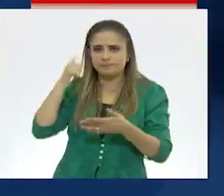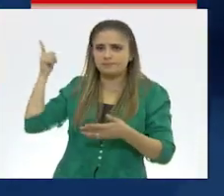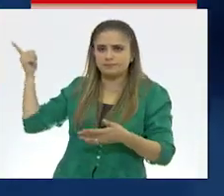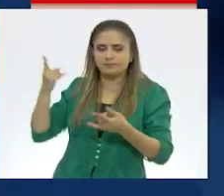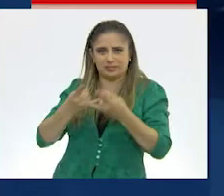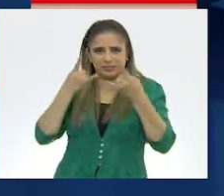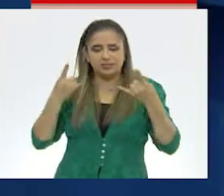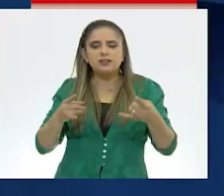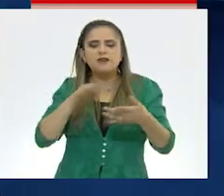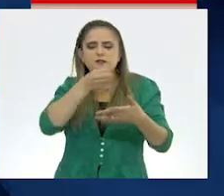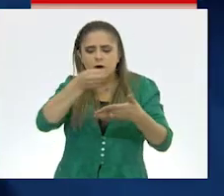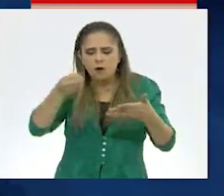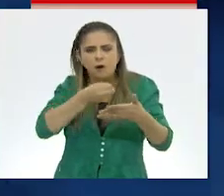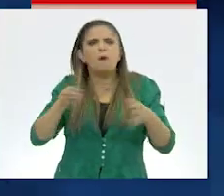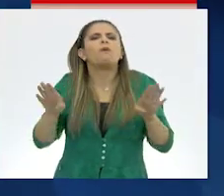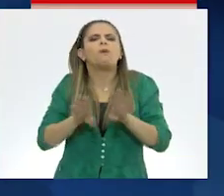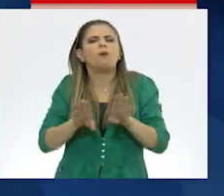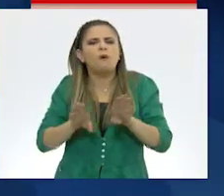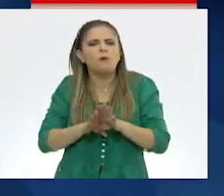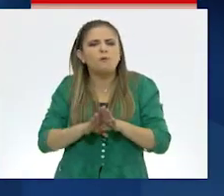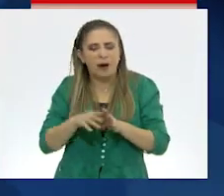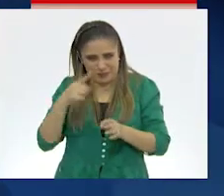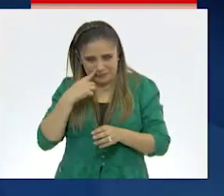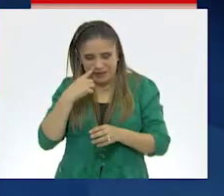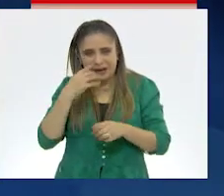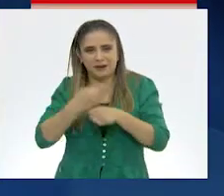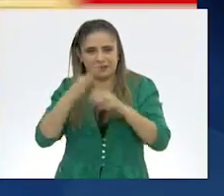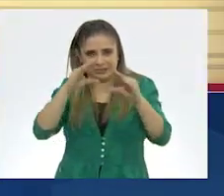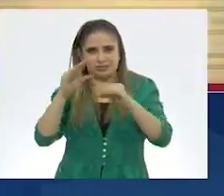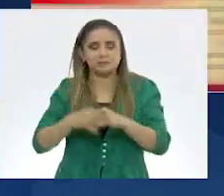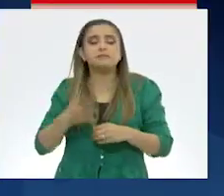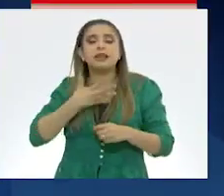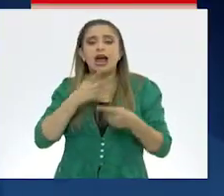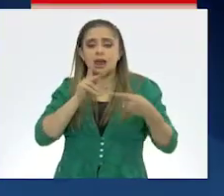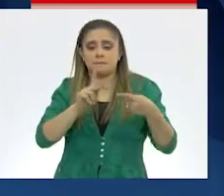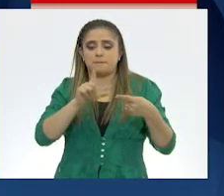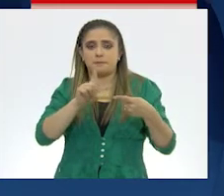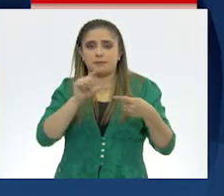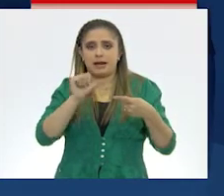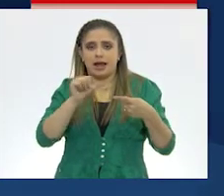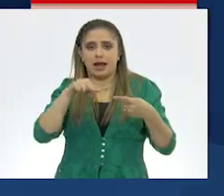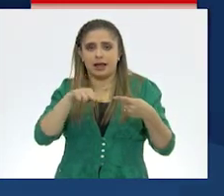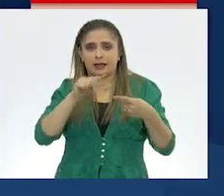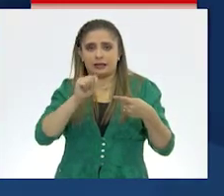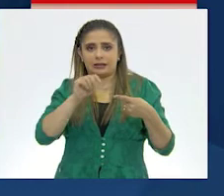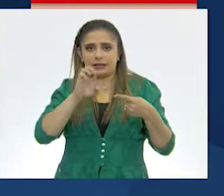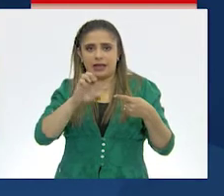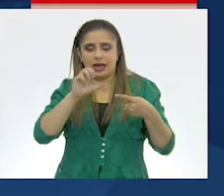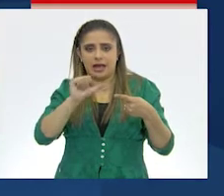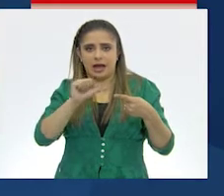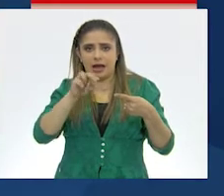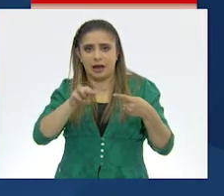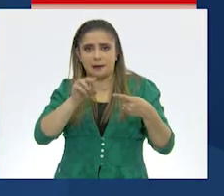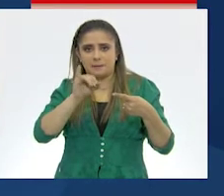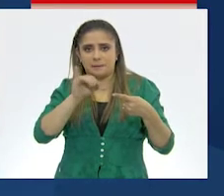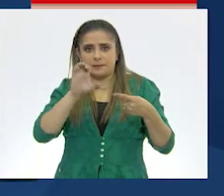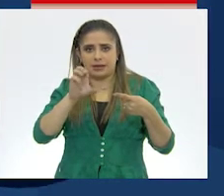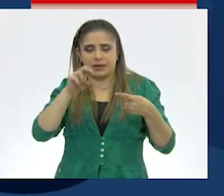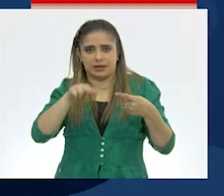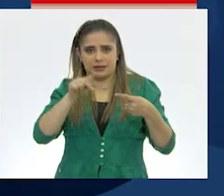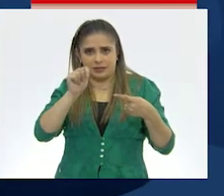La tinta roja. Primero tenemos el planteamiento. ¿Recuerdas qué estructura tiene un